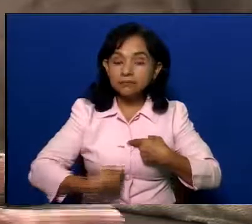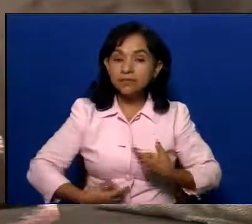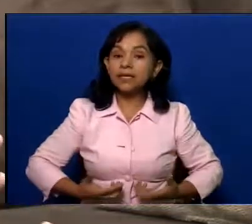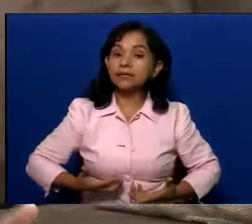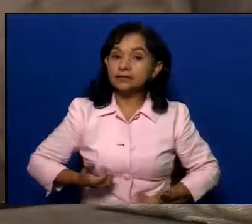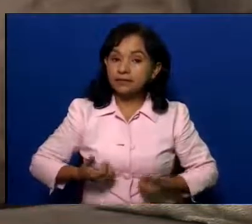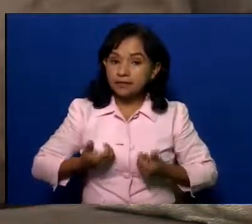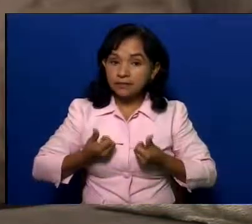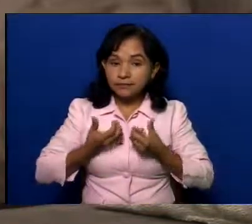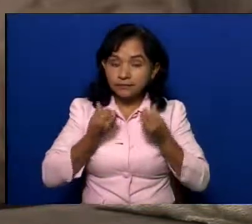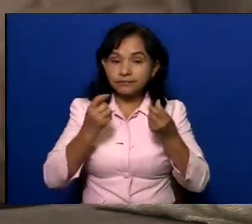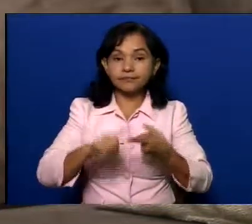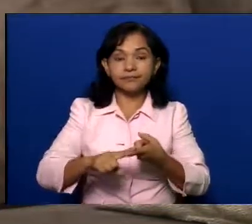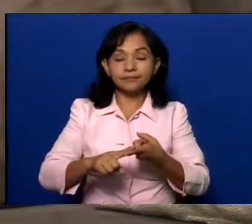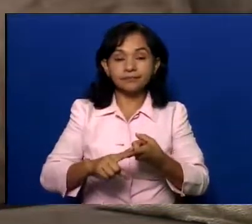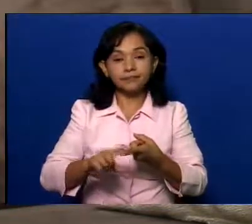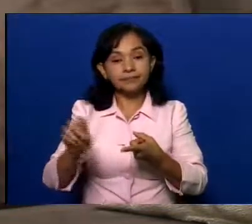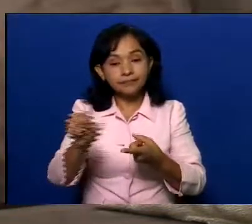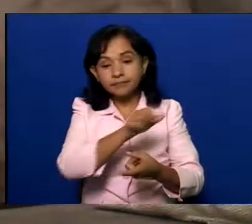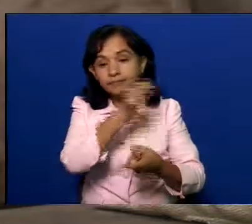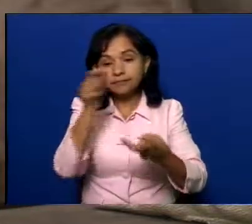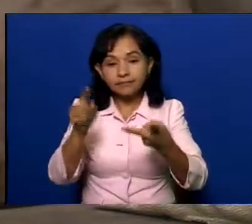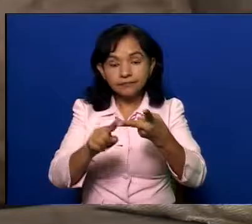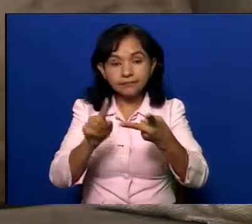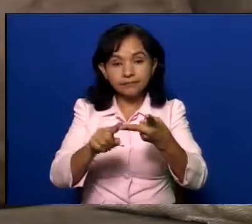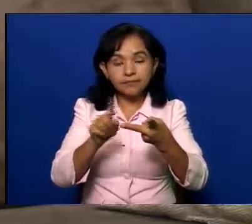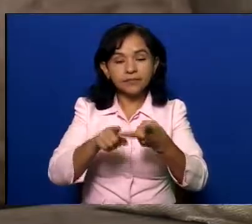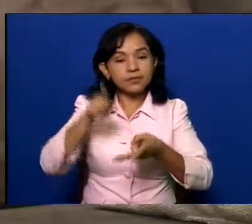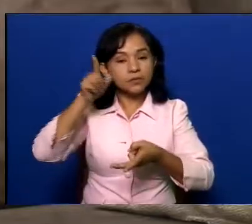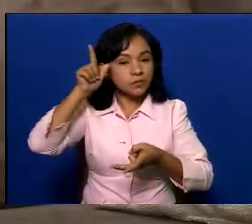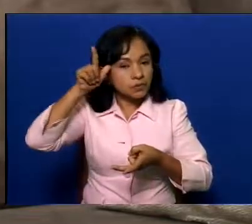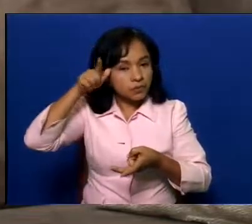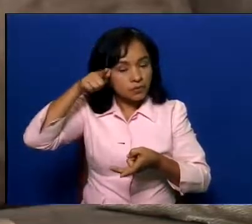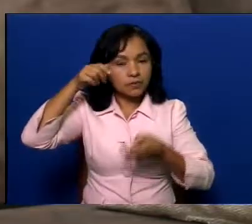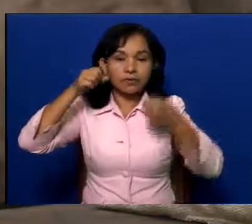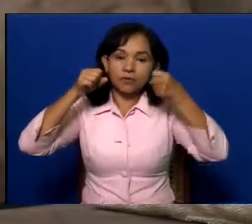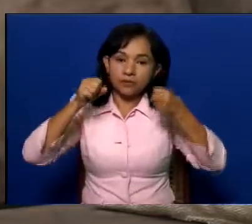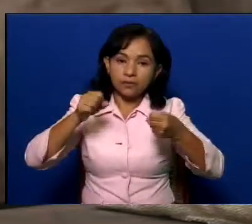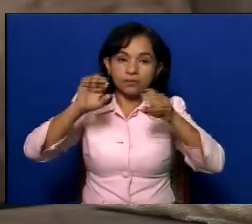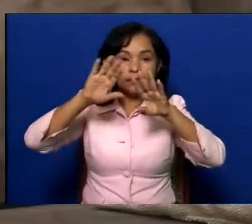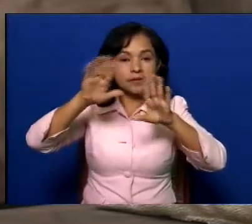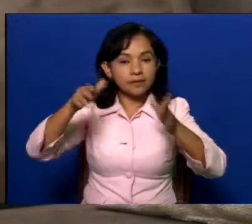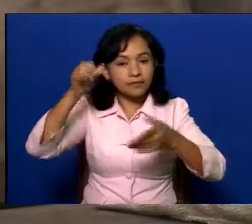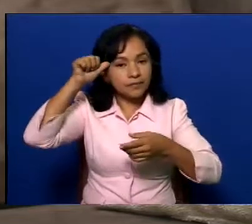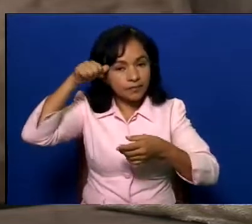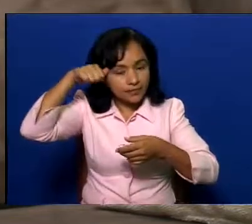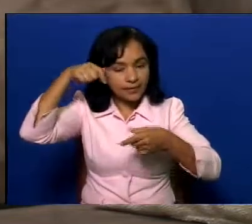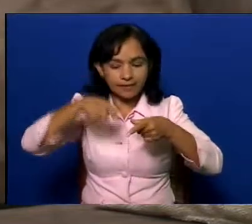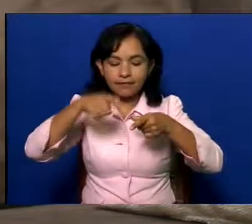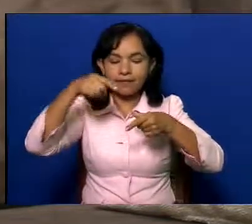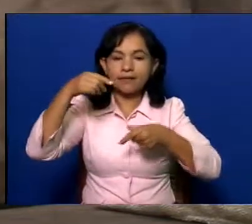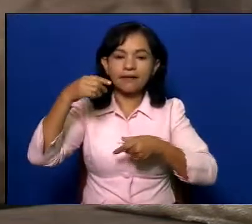otros que están ubicados en la parte geniturinaria del hombre, de la mujer.